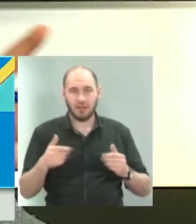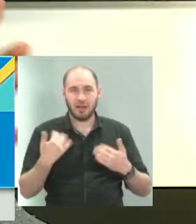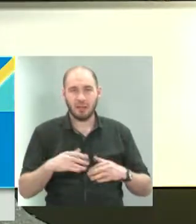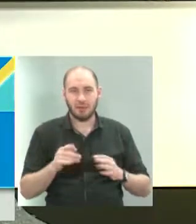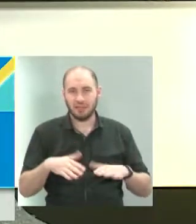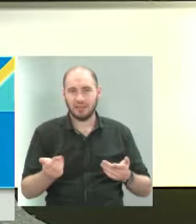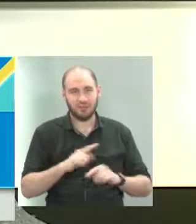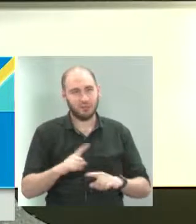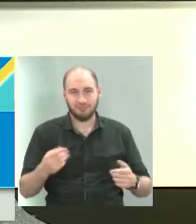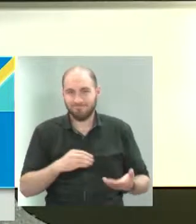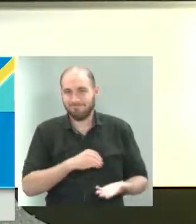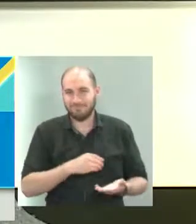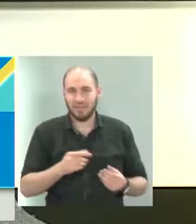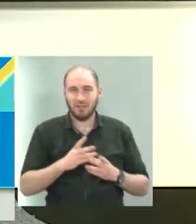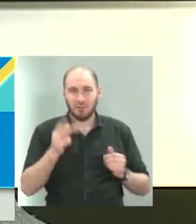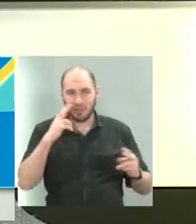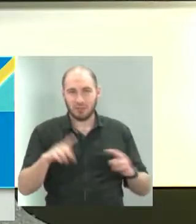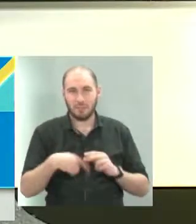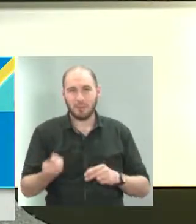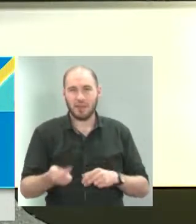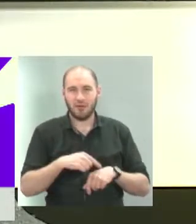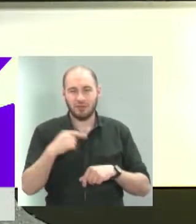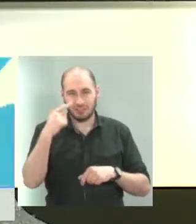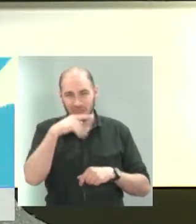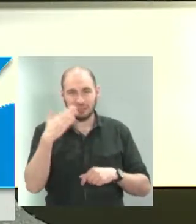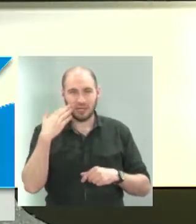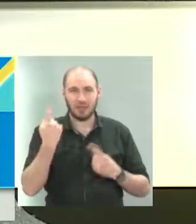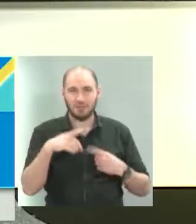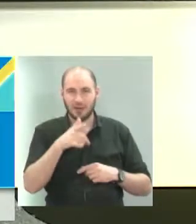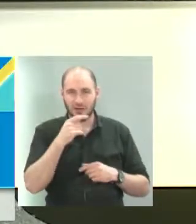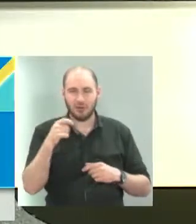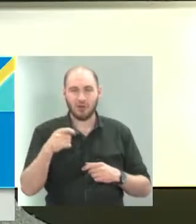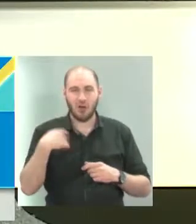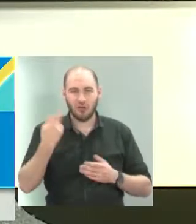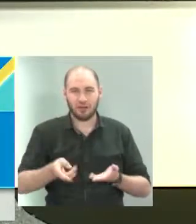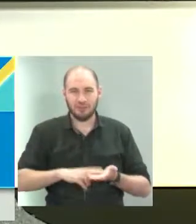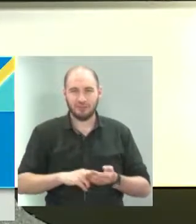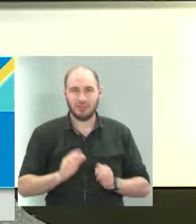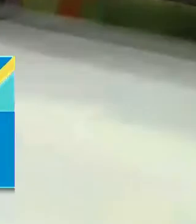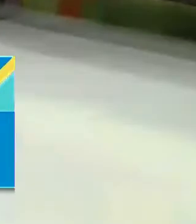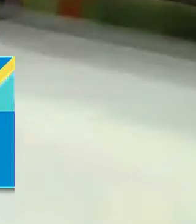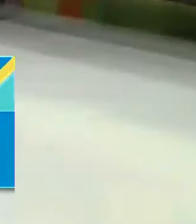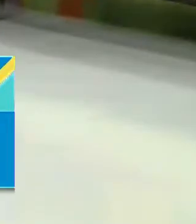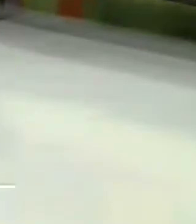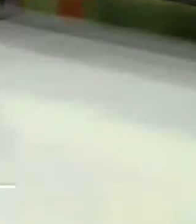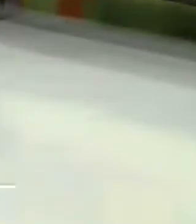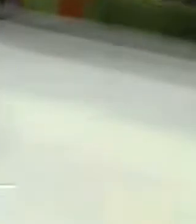sin asado, lamentablemente. Nos vamos y nos encontraremos mañana a partir de las 19 en un nuevo programa de Distintos Parecidos. Chao.